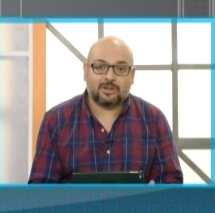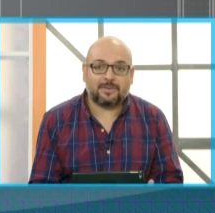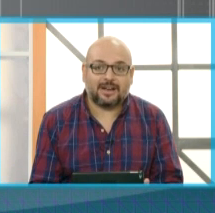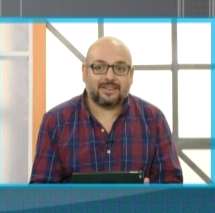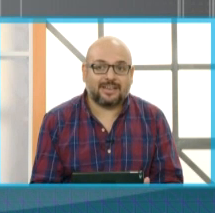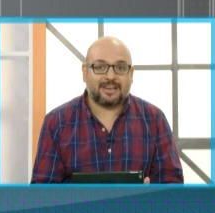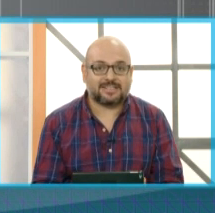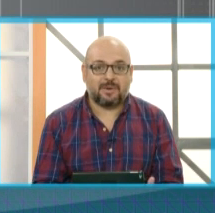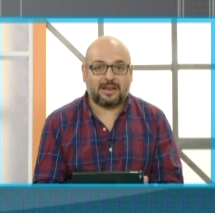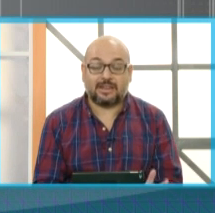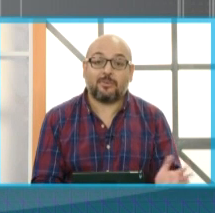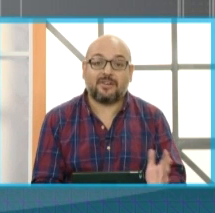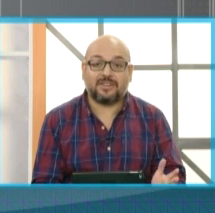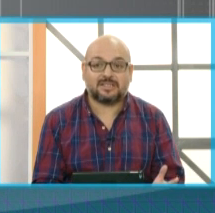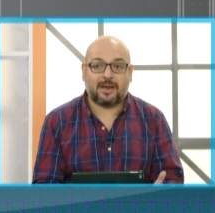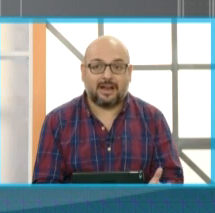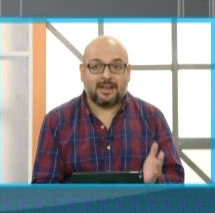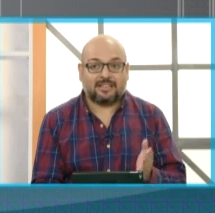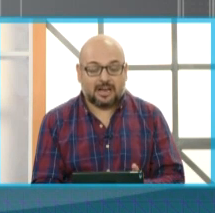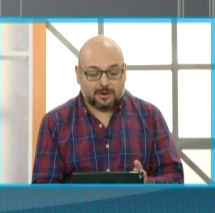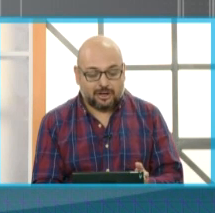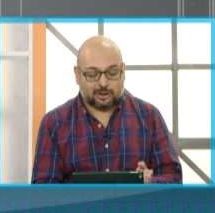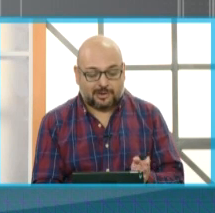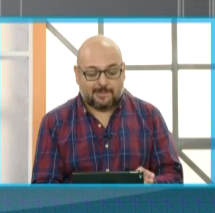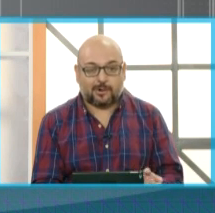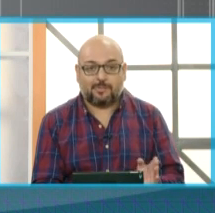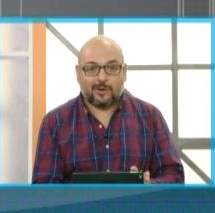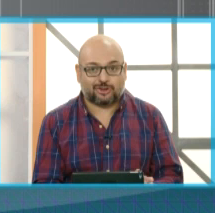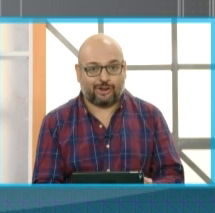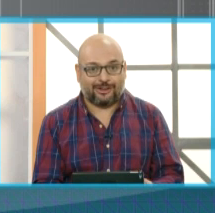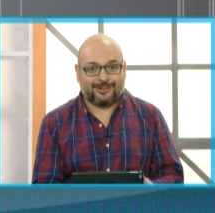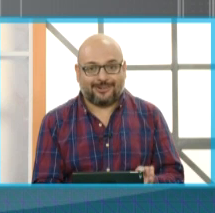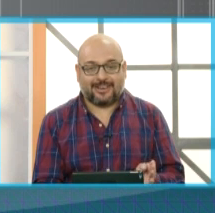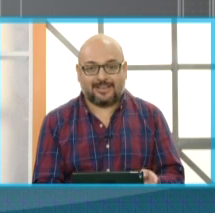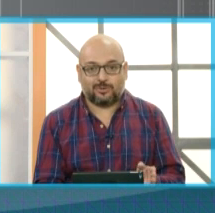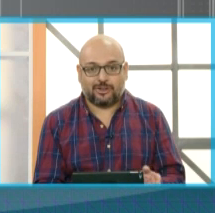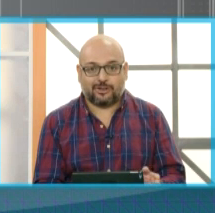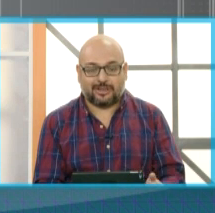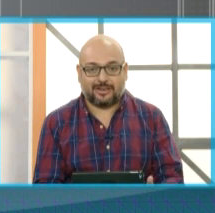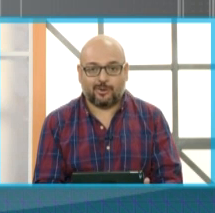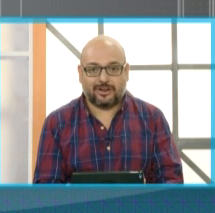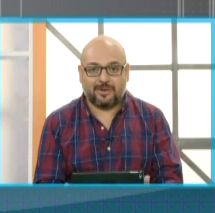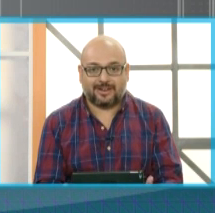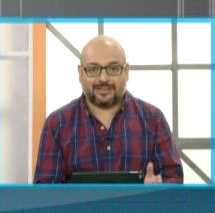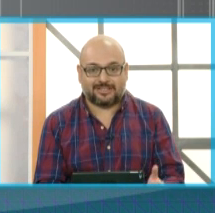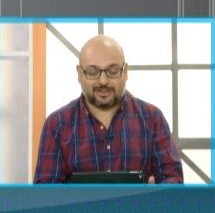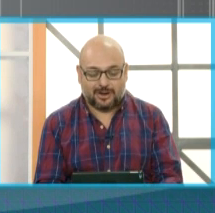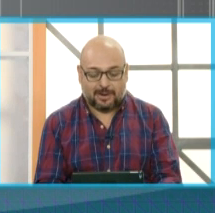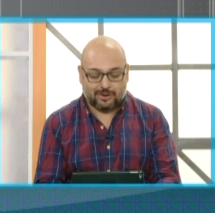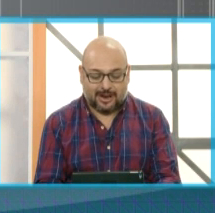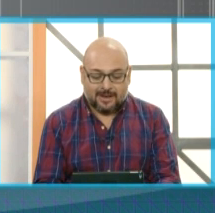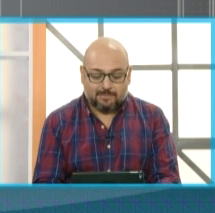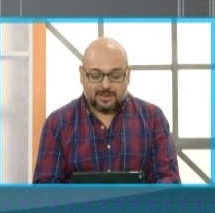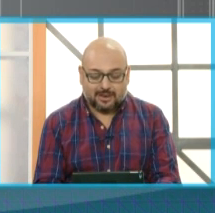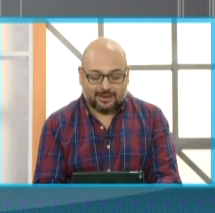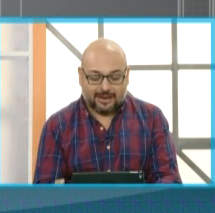estas son las virales de la semana, digamos, del fin de semana. Y tenía que ver con esto, por ejemplo, Pau Gasol, que es uno de los jugadores de básquet de la selección